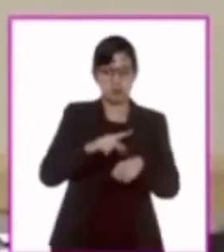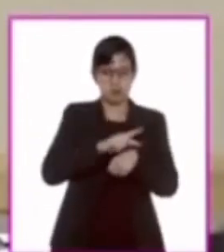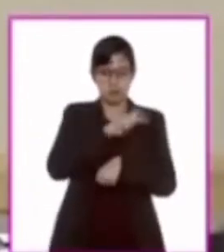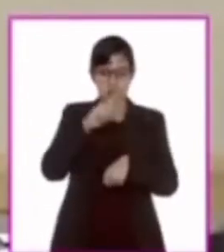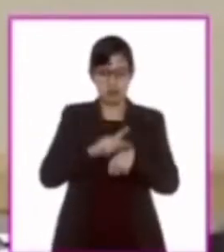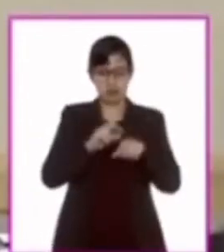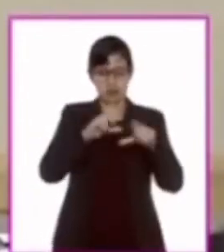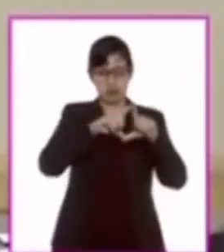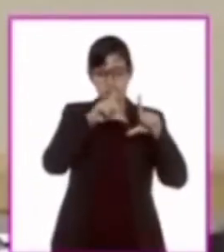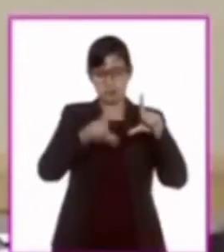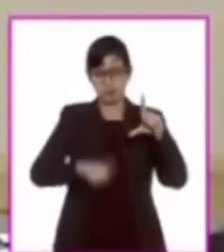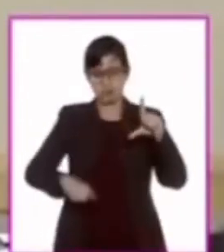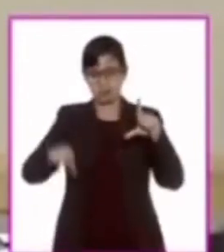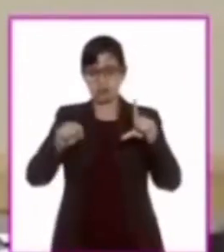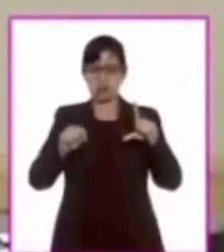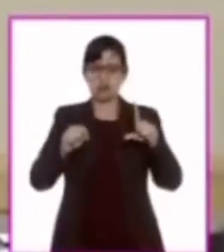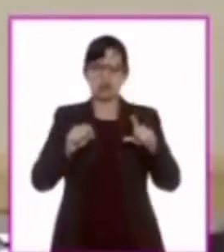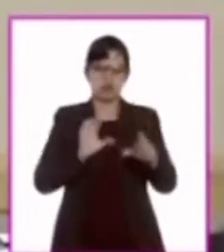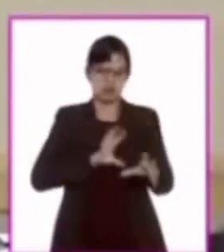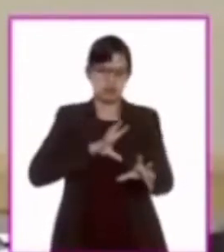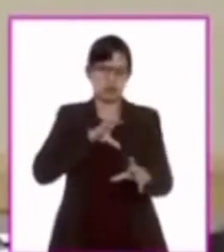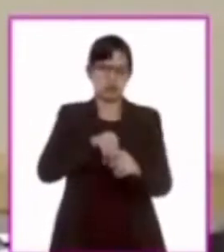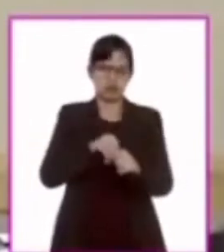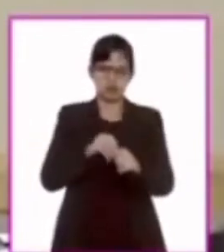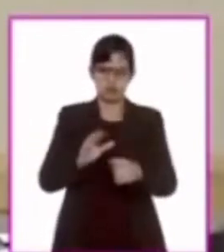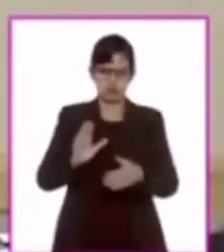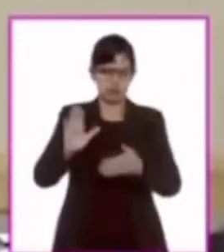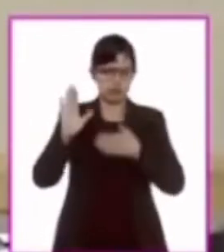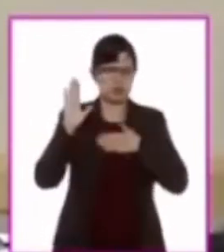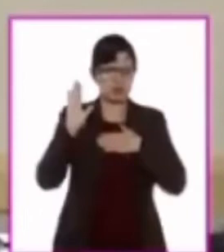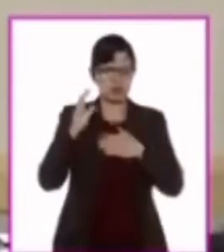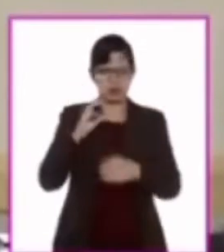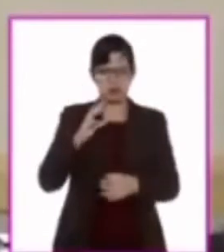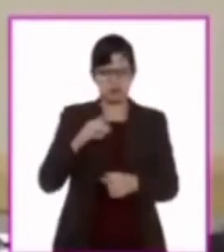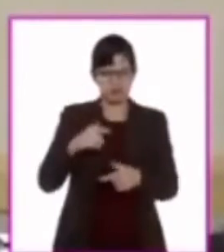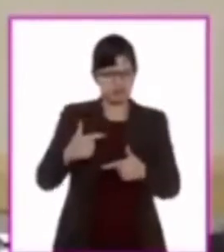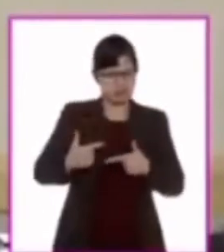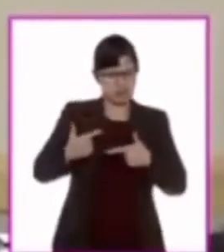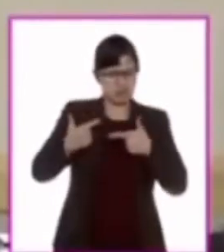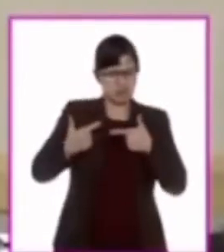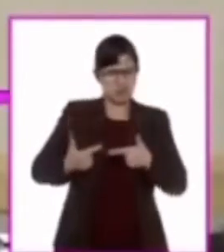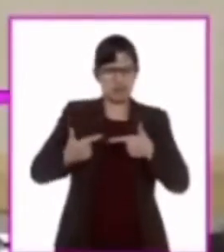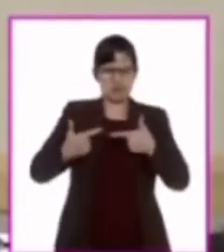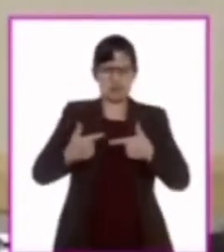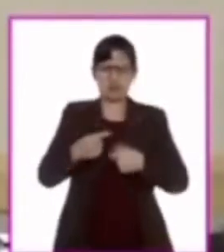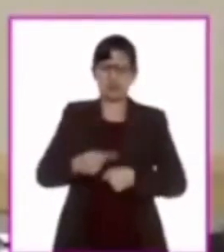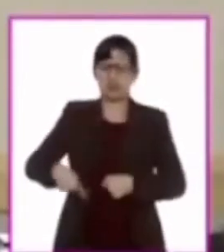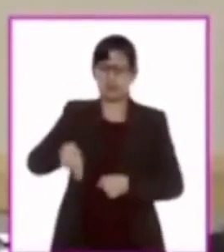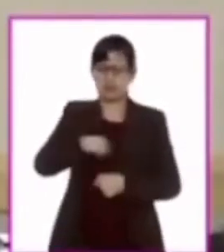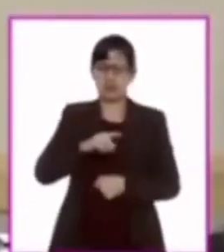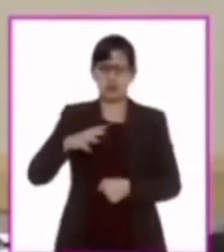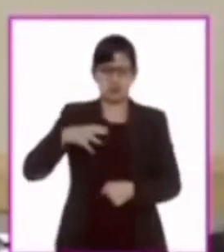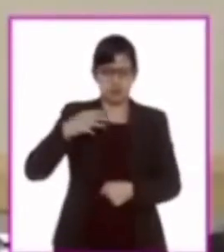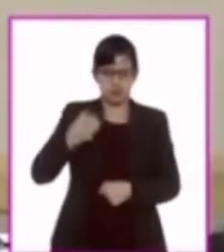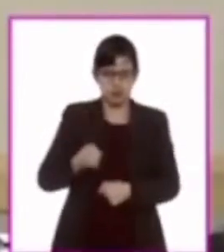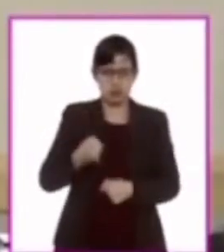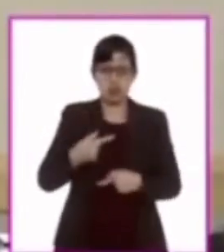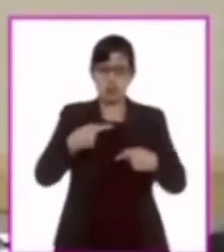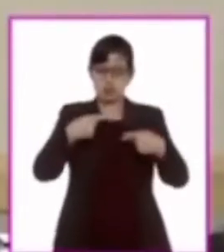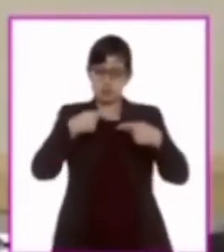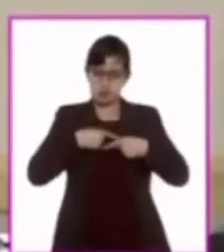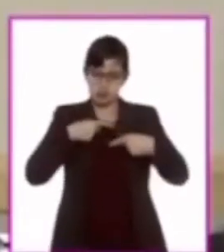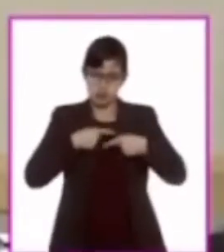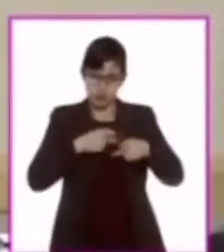implicado el involucramiento y compromiso de generaciones de personalidades de